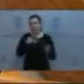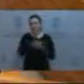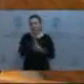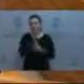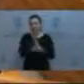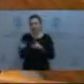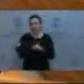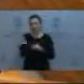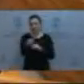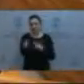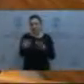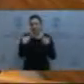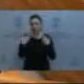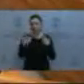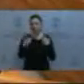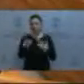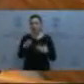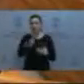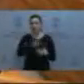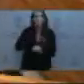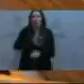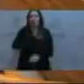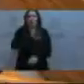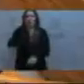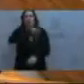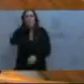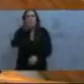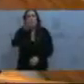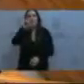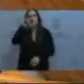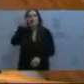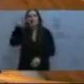rojos. Gracias, señor Rodríguez Feito.